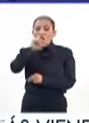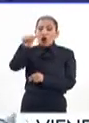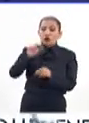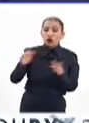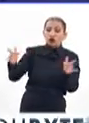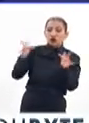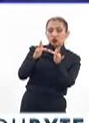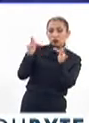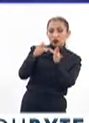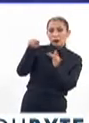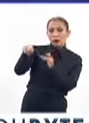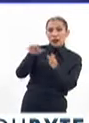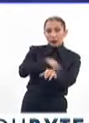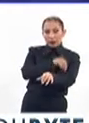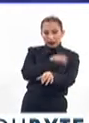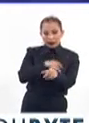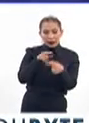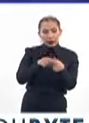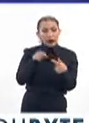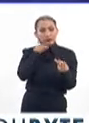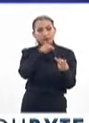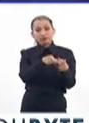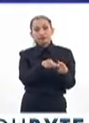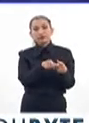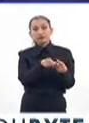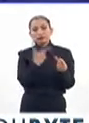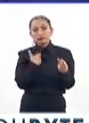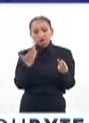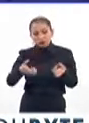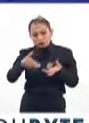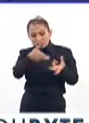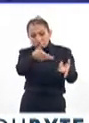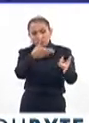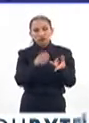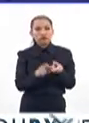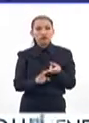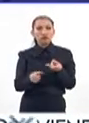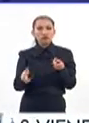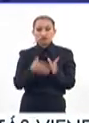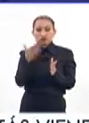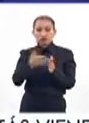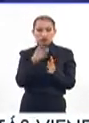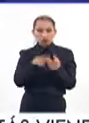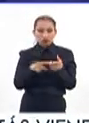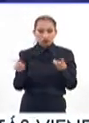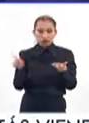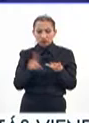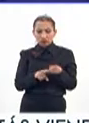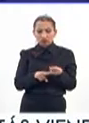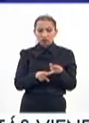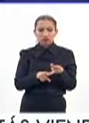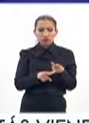sectores, como energía, como infraestructura y